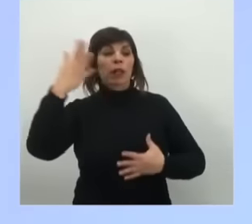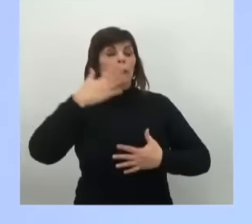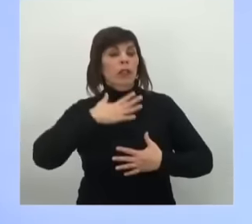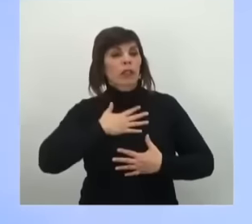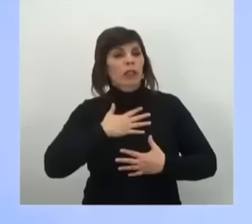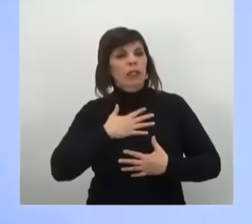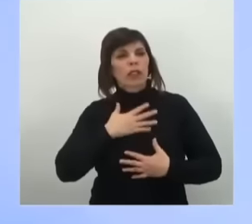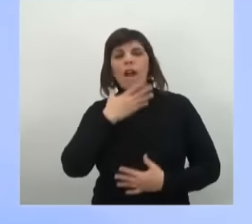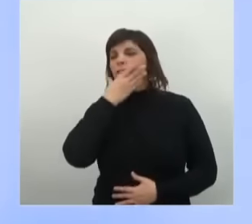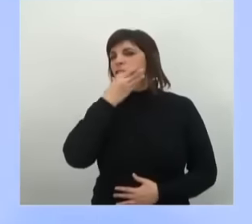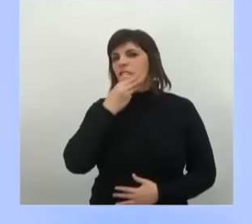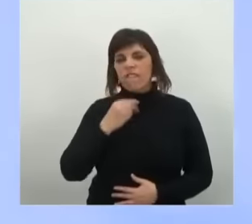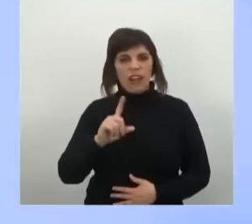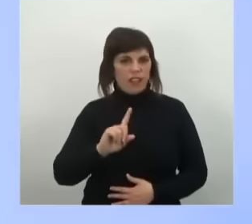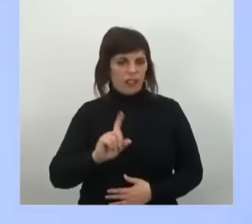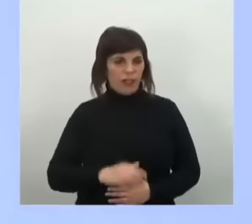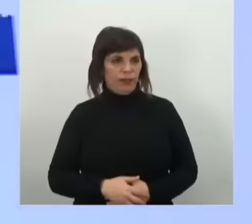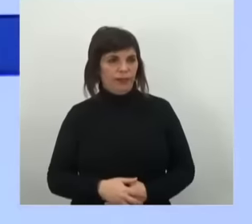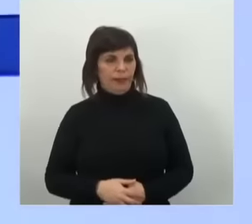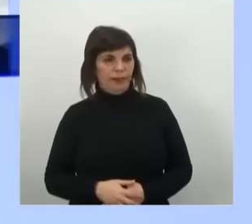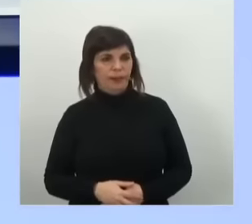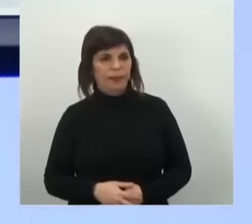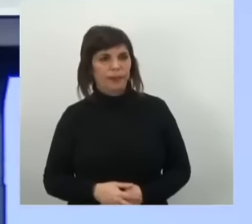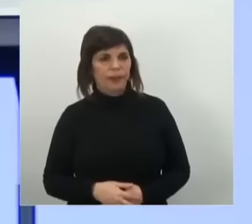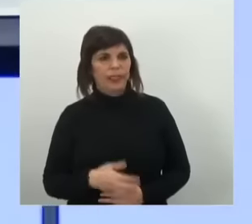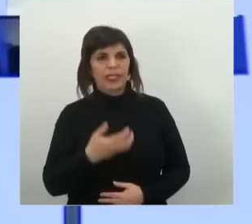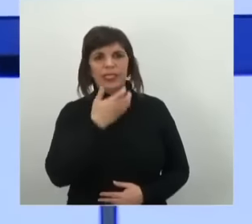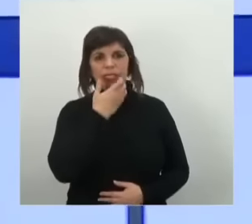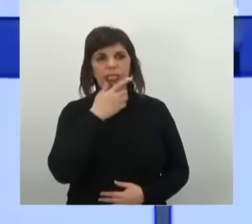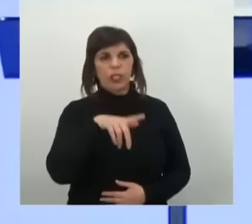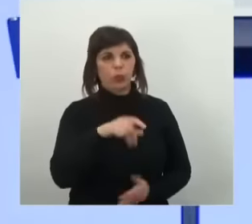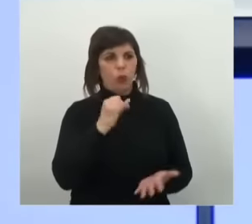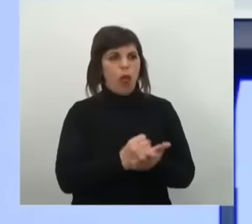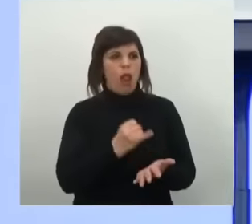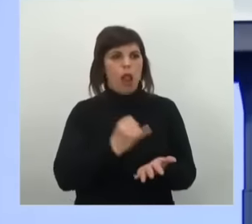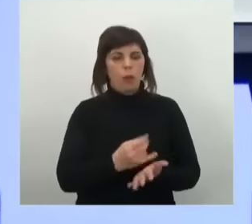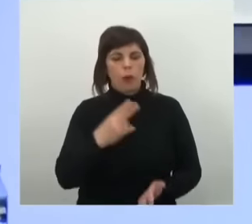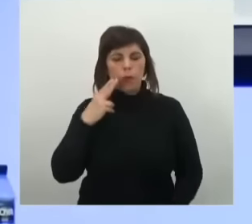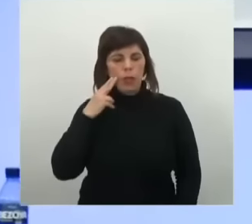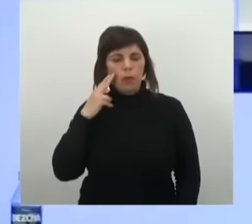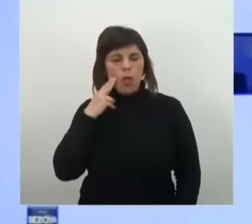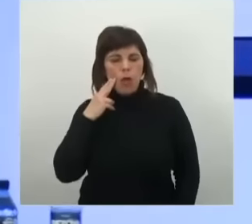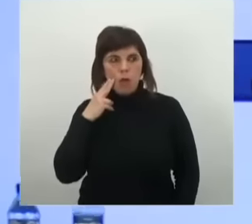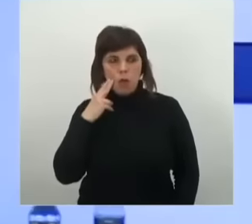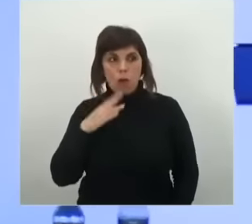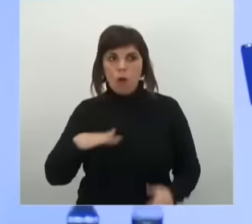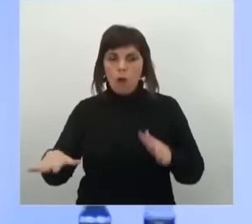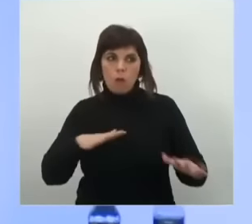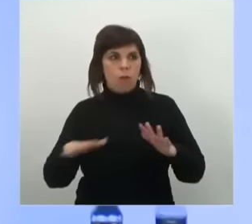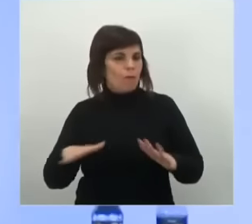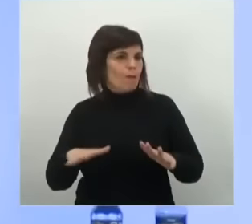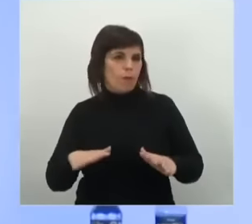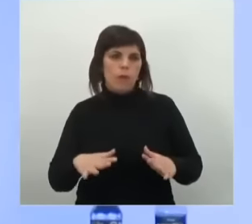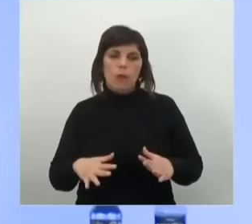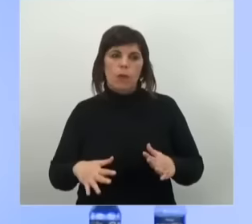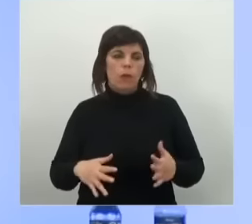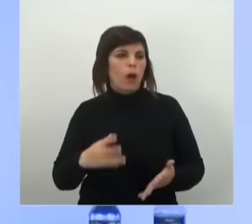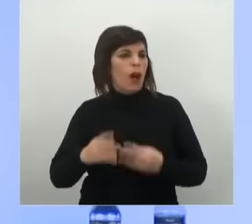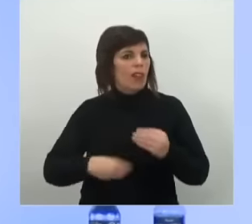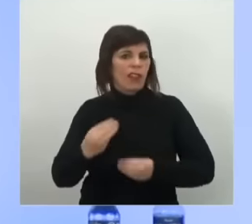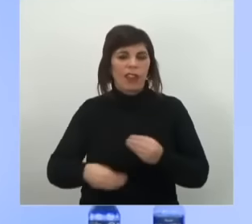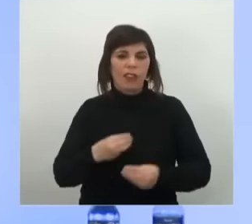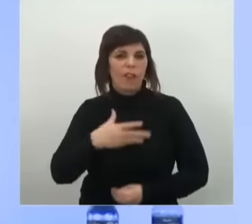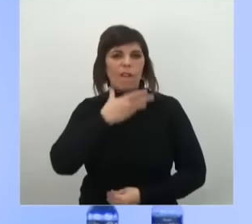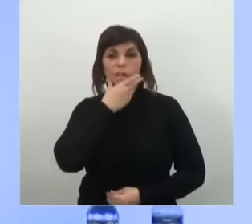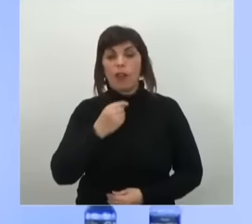fácil ponerse en movimiento cuando uno está en el medio de la prueba no lo es el libro de